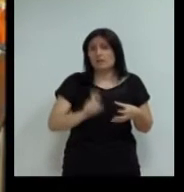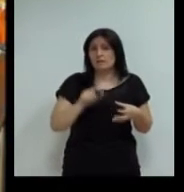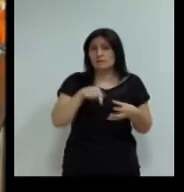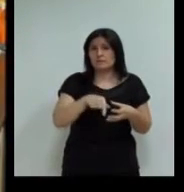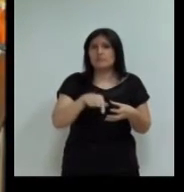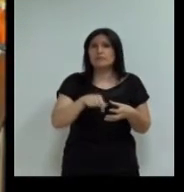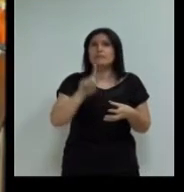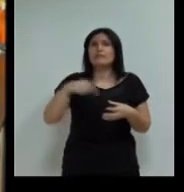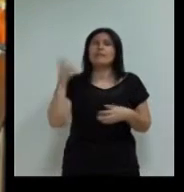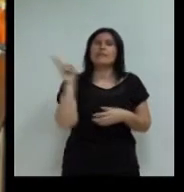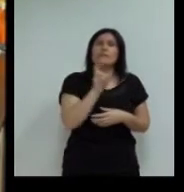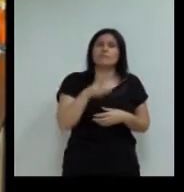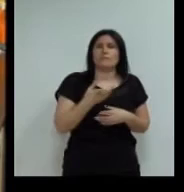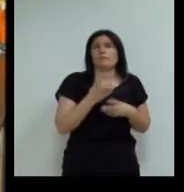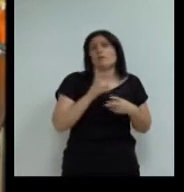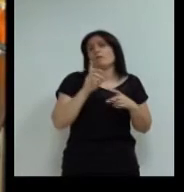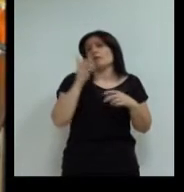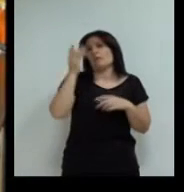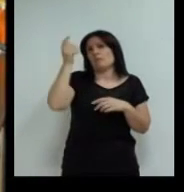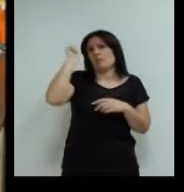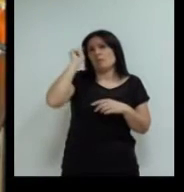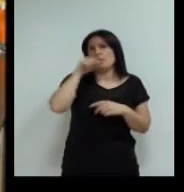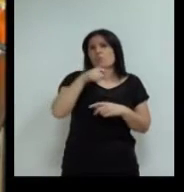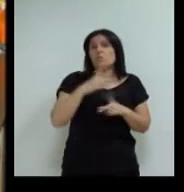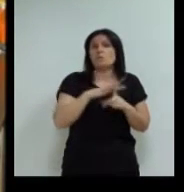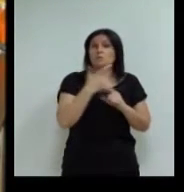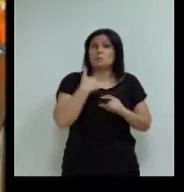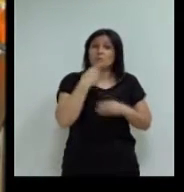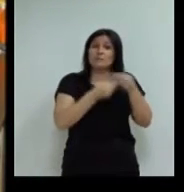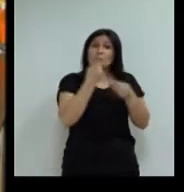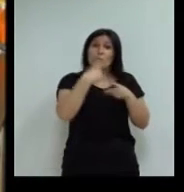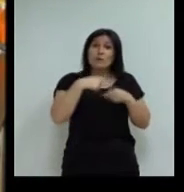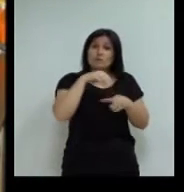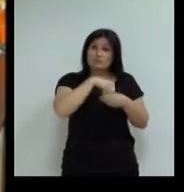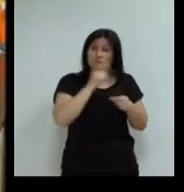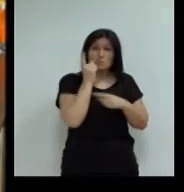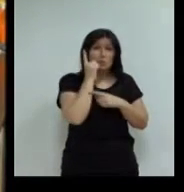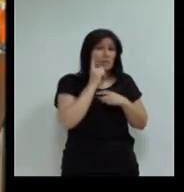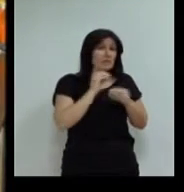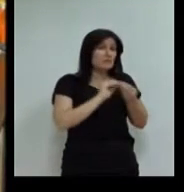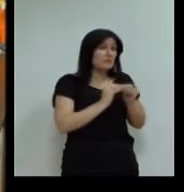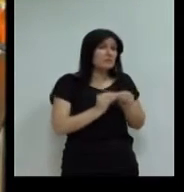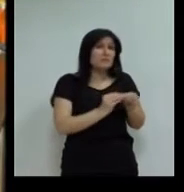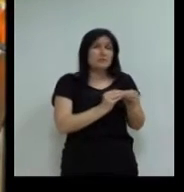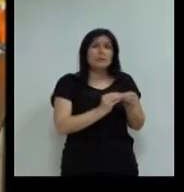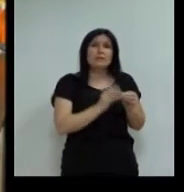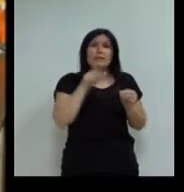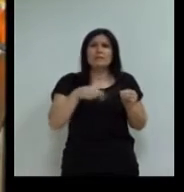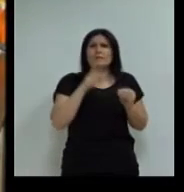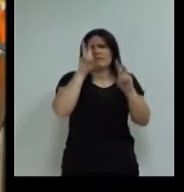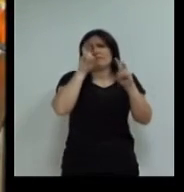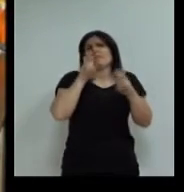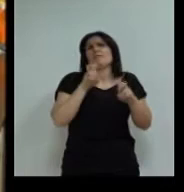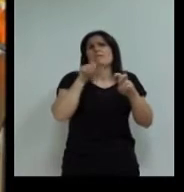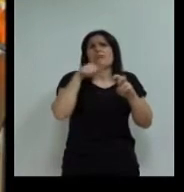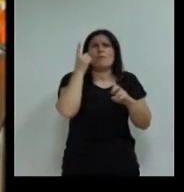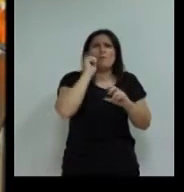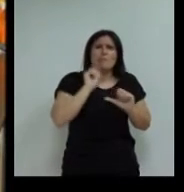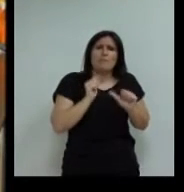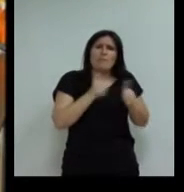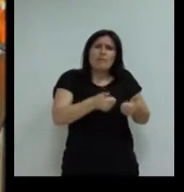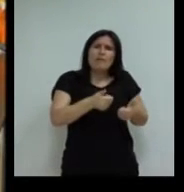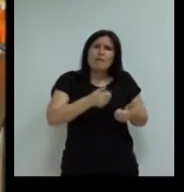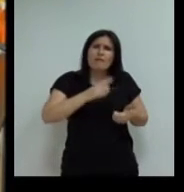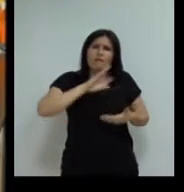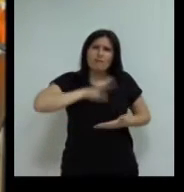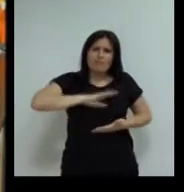por otra cosa que estaba haciendo yo de cine hecho con el móvil en ese momento, como una de las secciones del festival. Era también cuando los móviles empezaban a poder tener